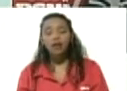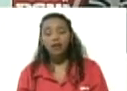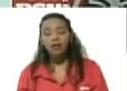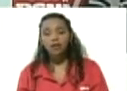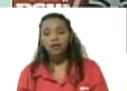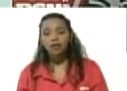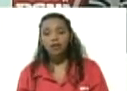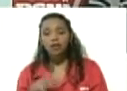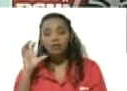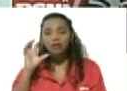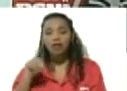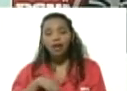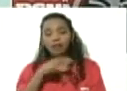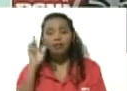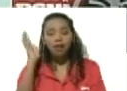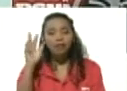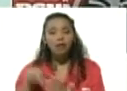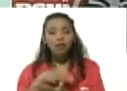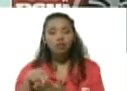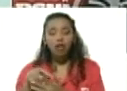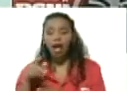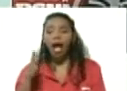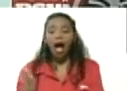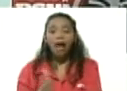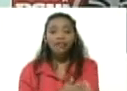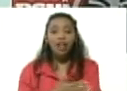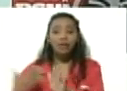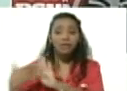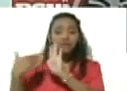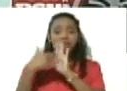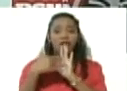Legislativo, ante las amenazas de sectores opositores